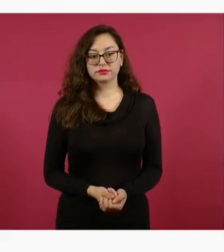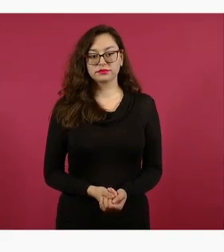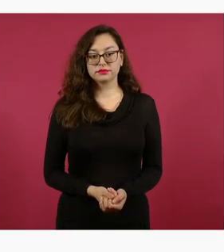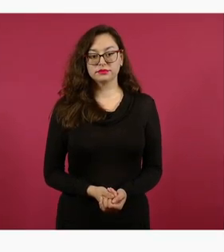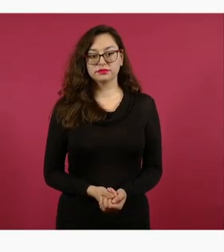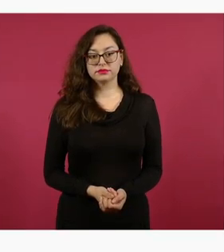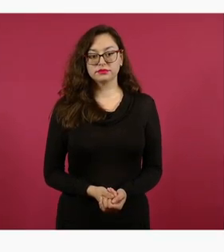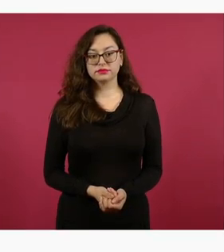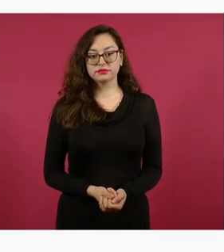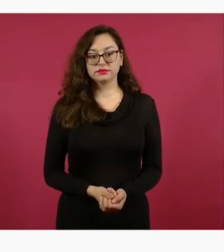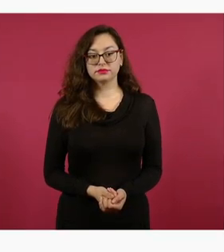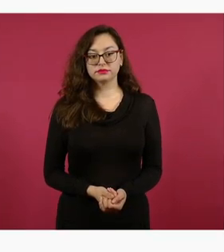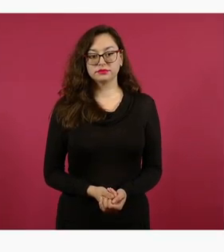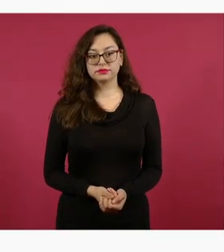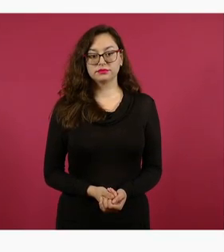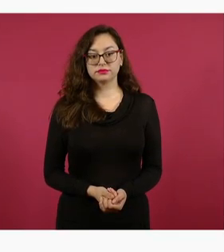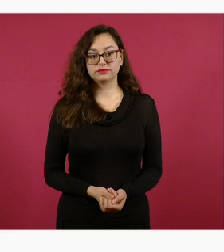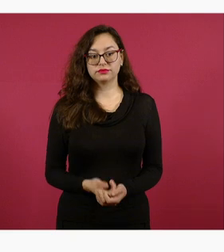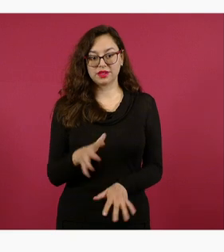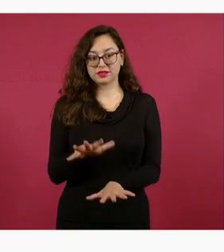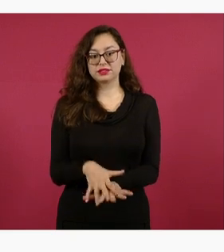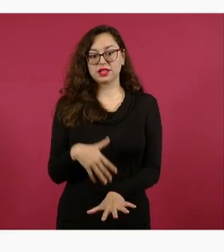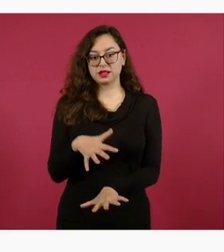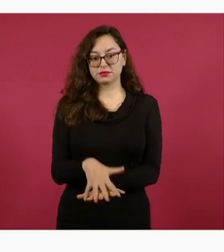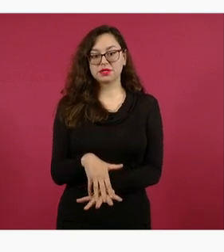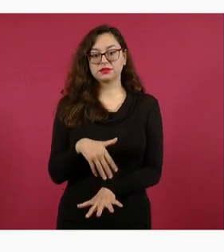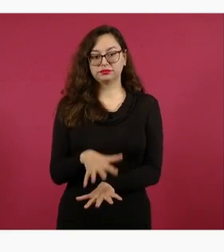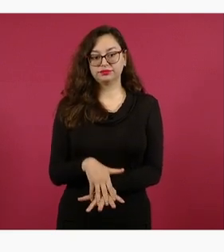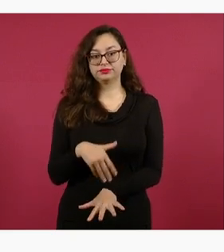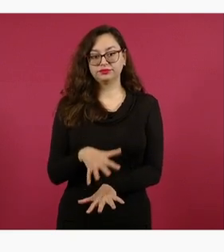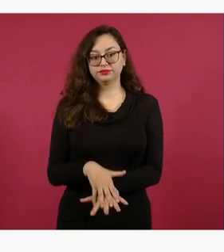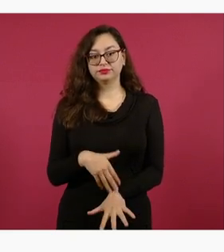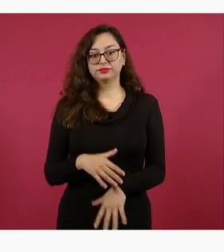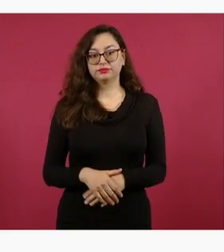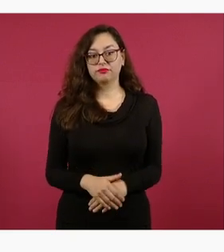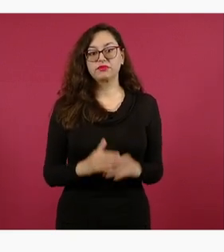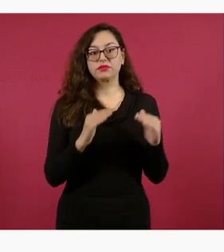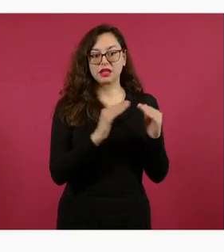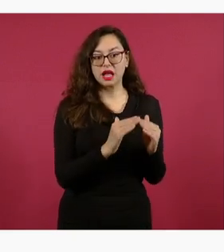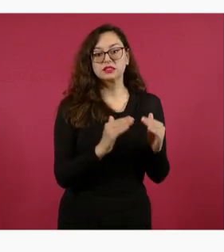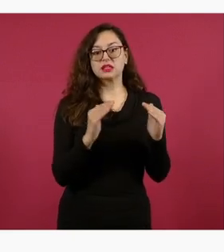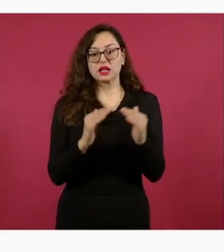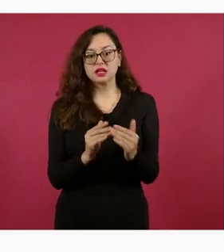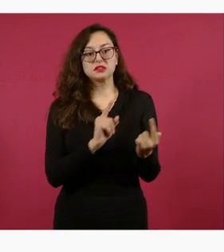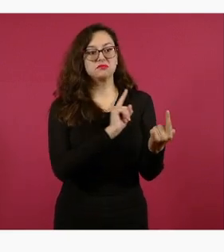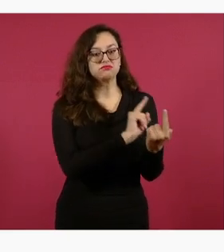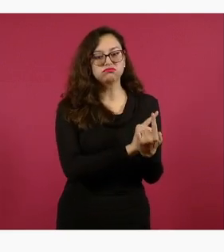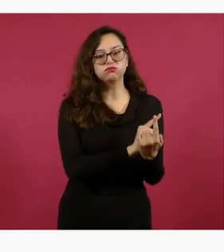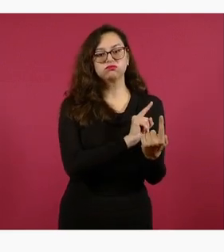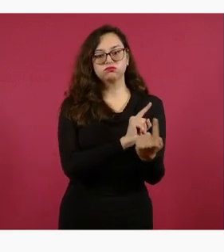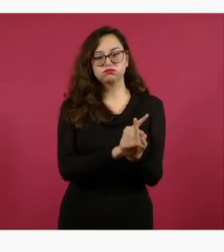Parece Tlalpan. Es Tlalpan, ¿no? Casa por casa.